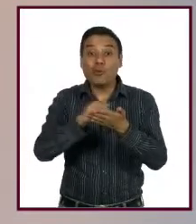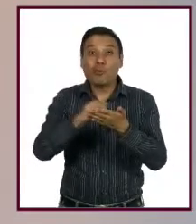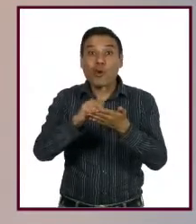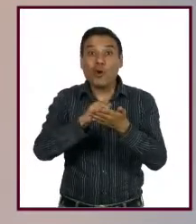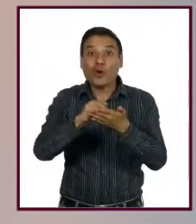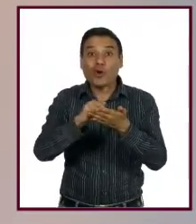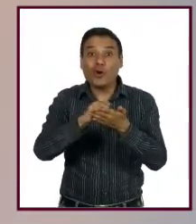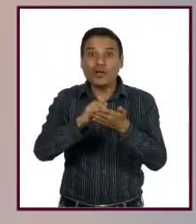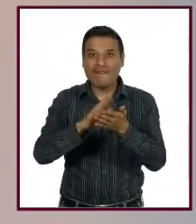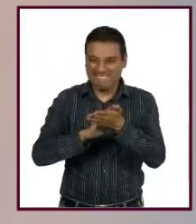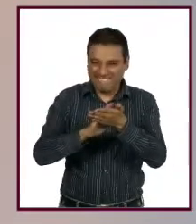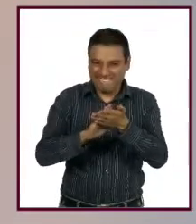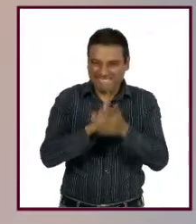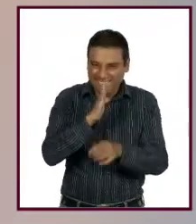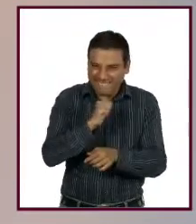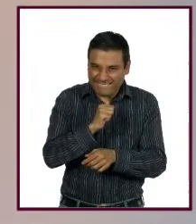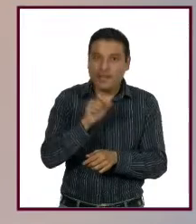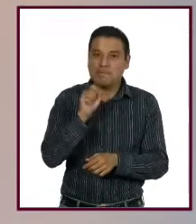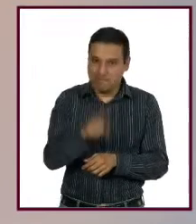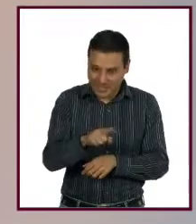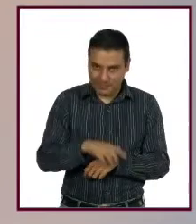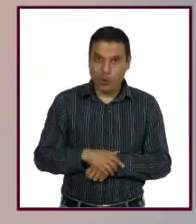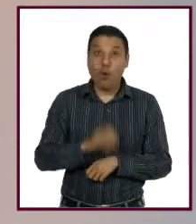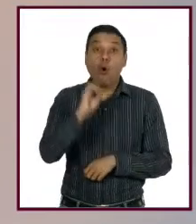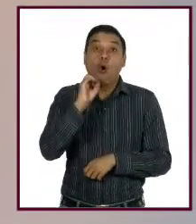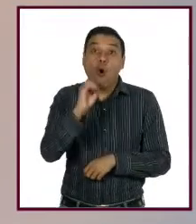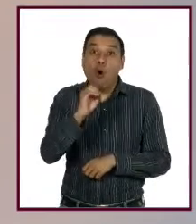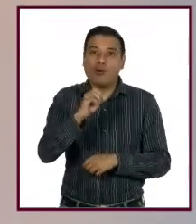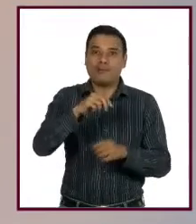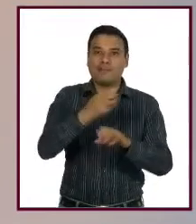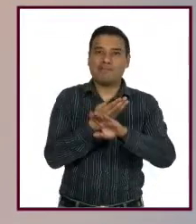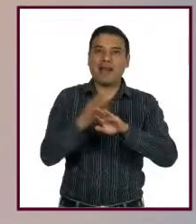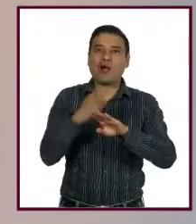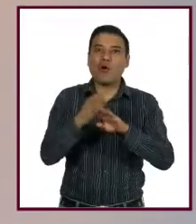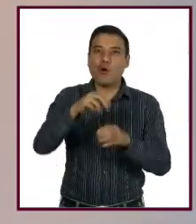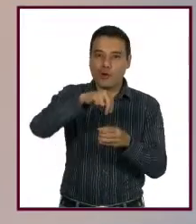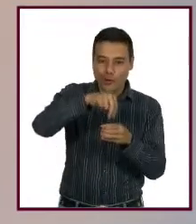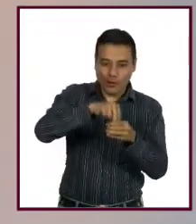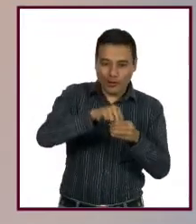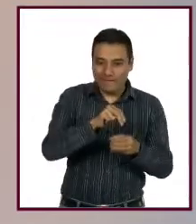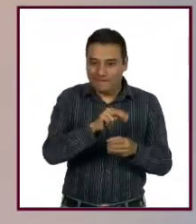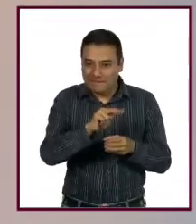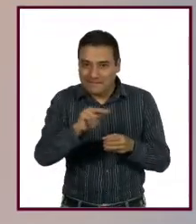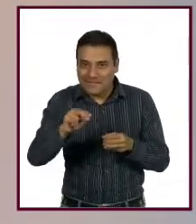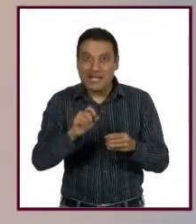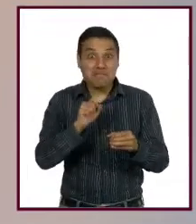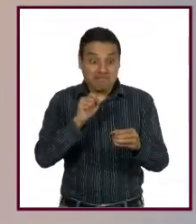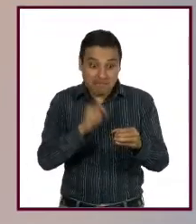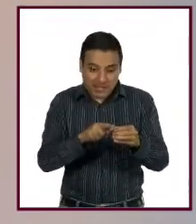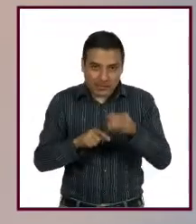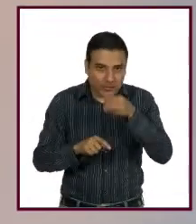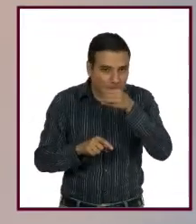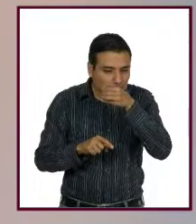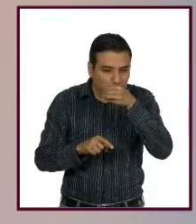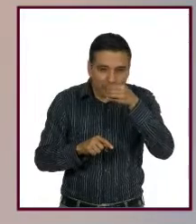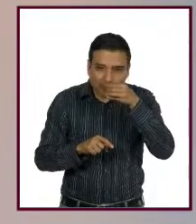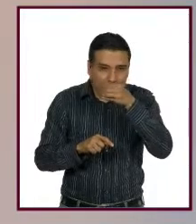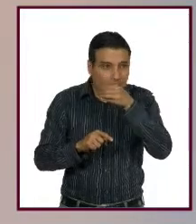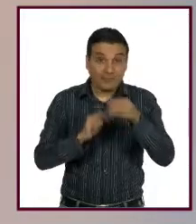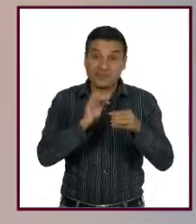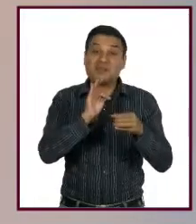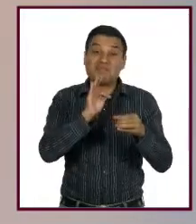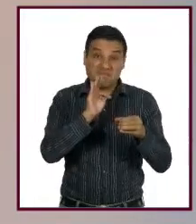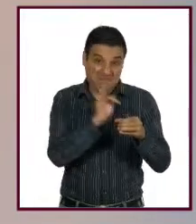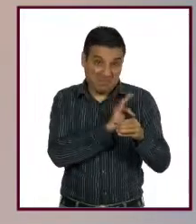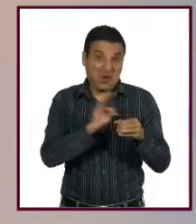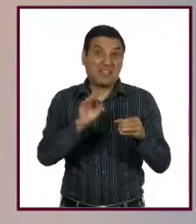tipos de correctores, pudieran llegar a considerarse inhalables por el efecto que podrían generar en nuestro organismo